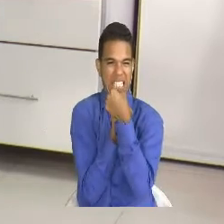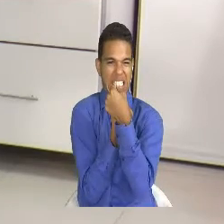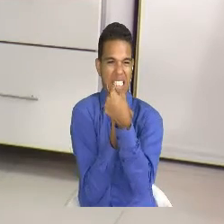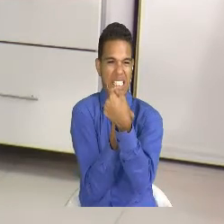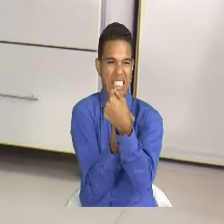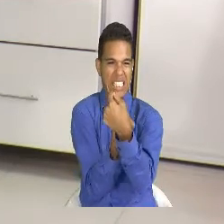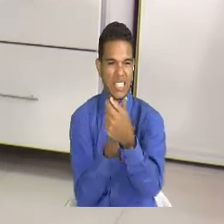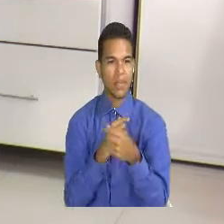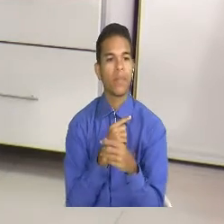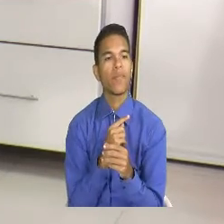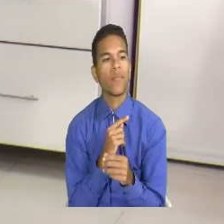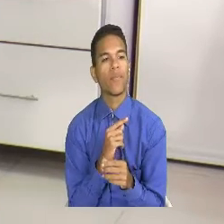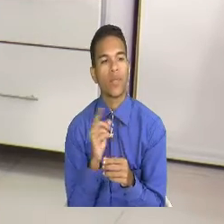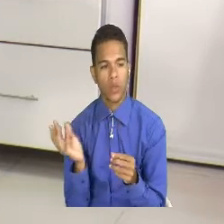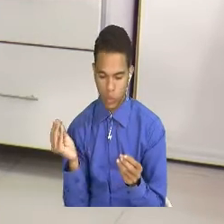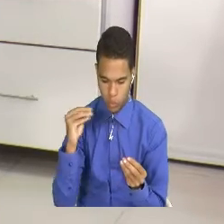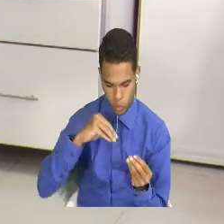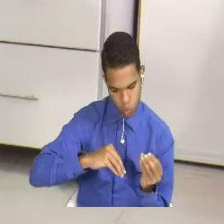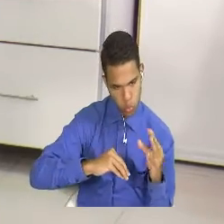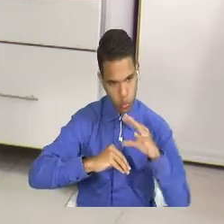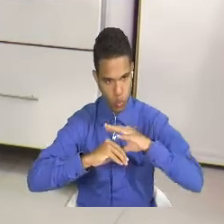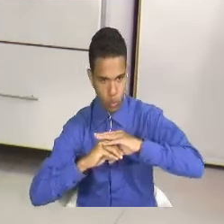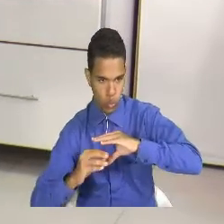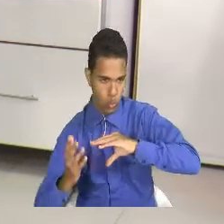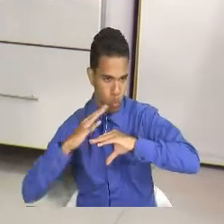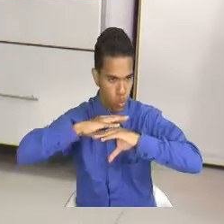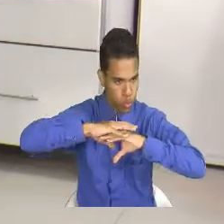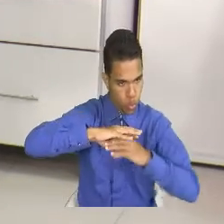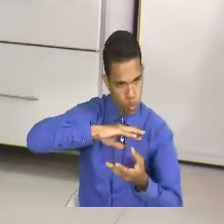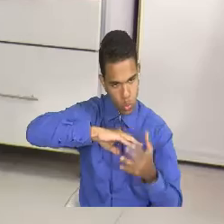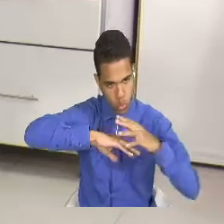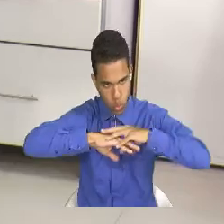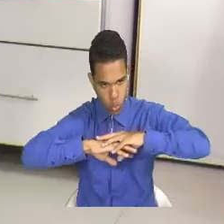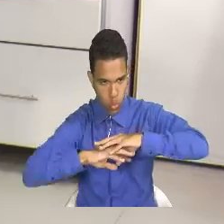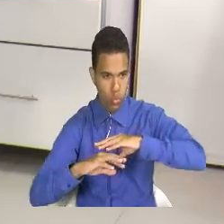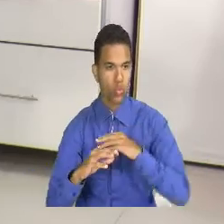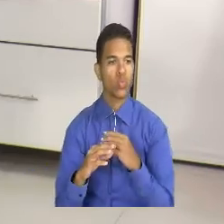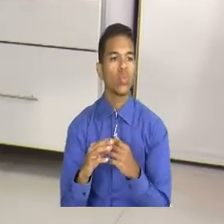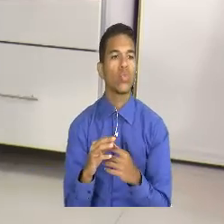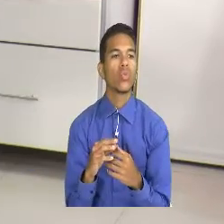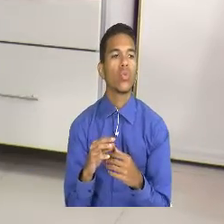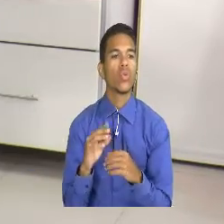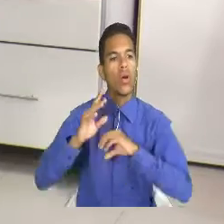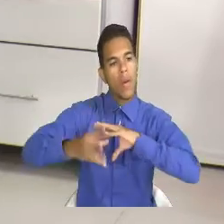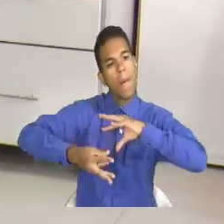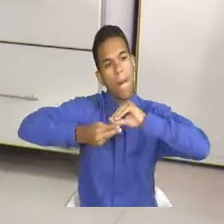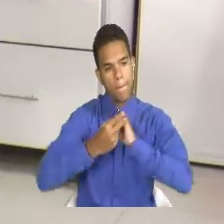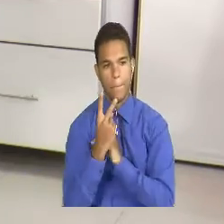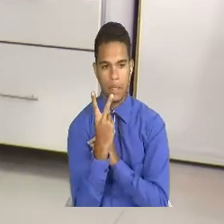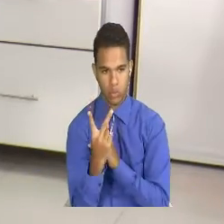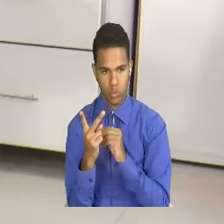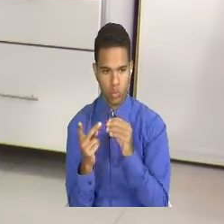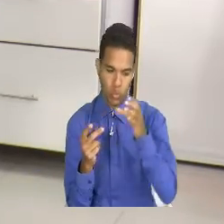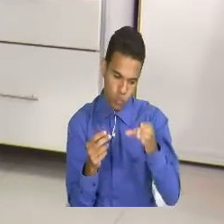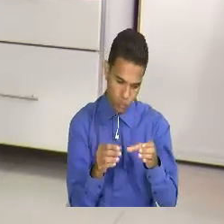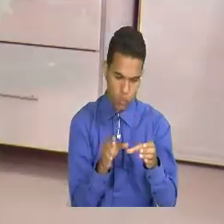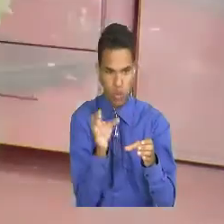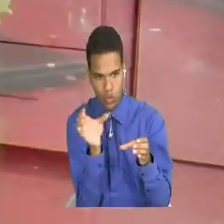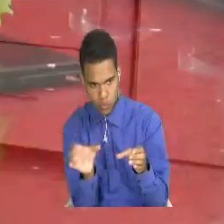Ponemos otro por acá. Así. Tengo dos aderezos. Estos también los pueden encontrar en el